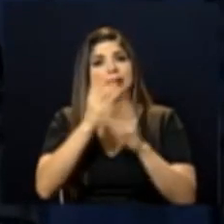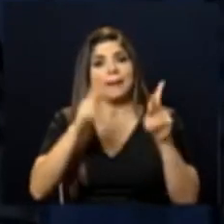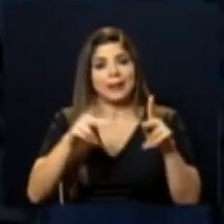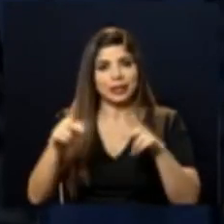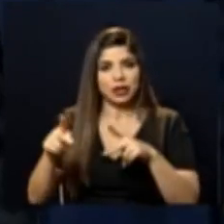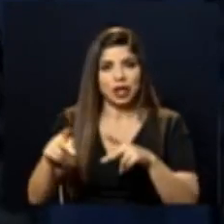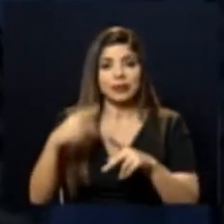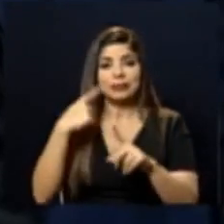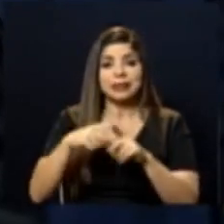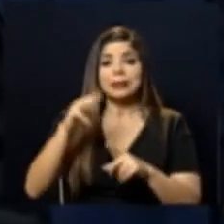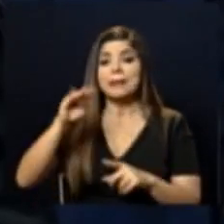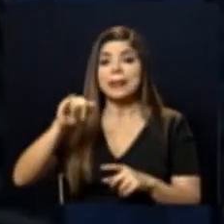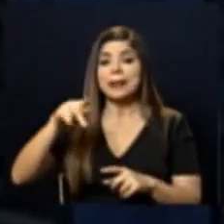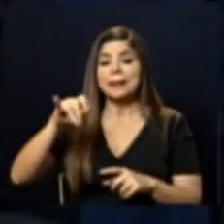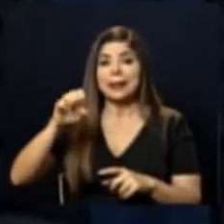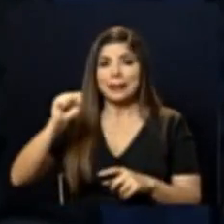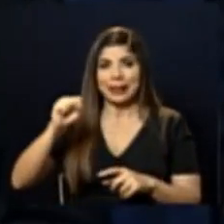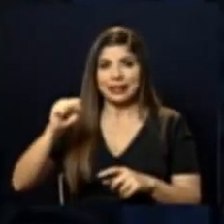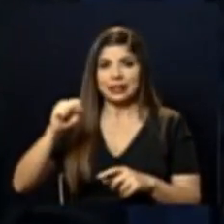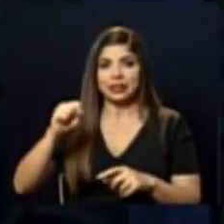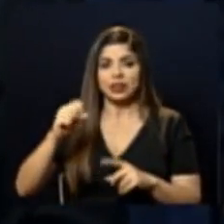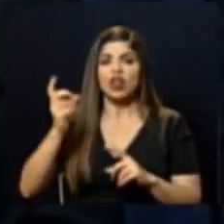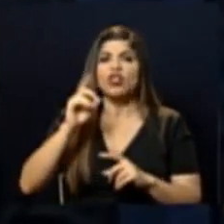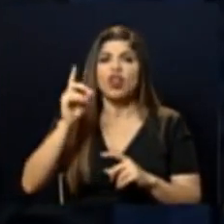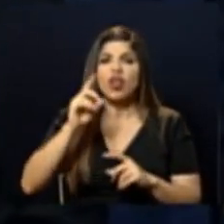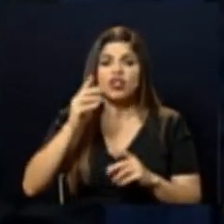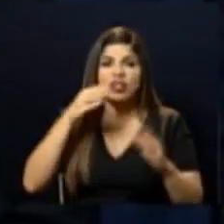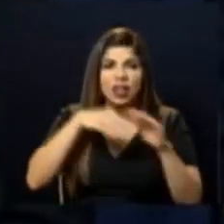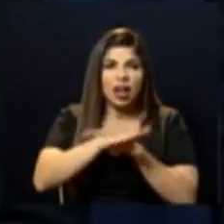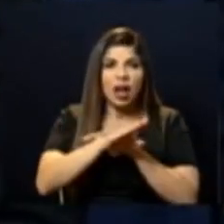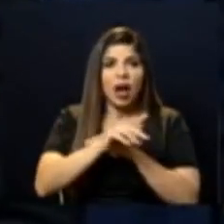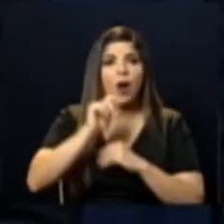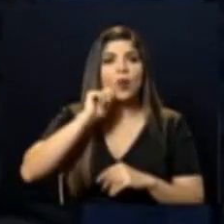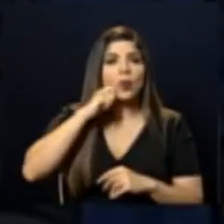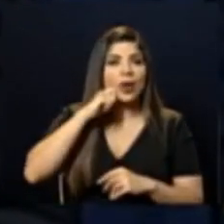MIPYMES a cuentas bancarias y créditos.